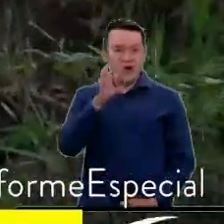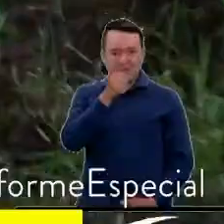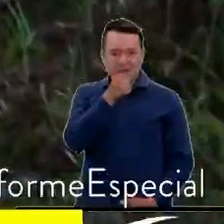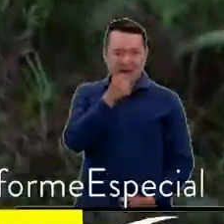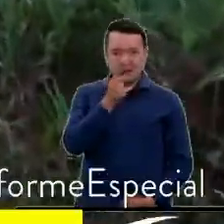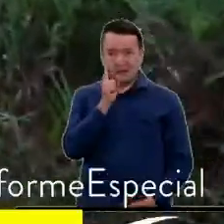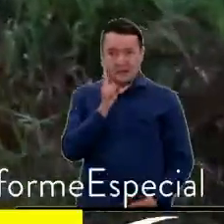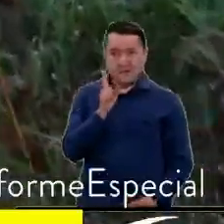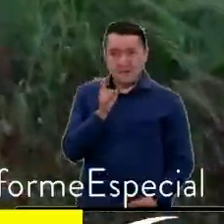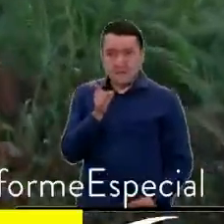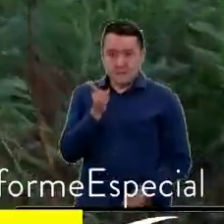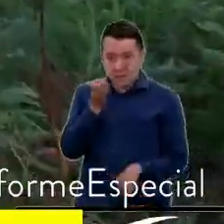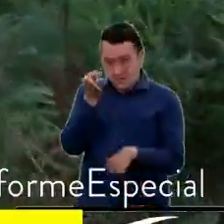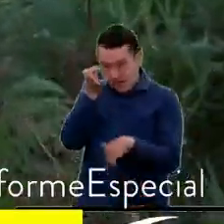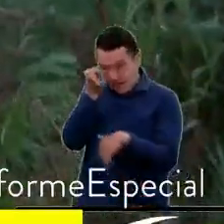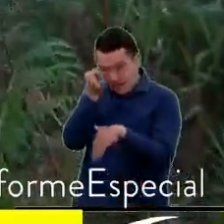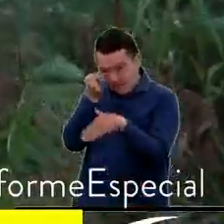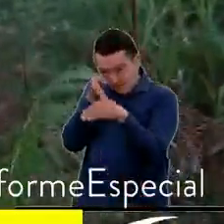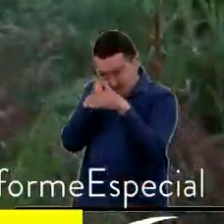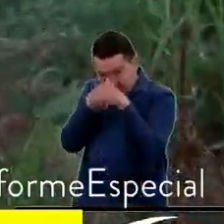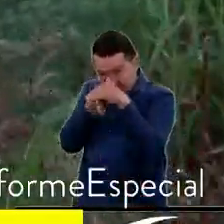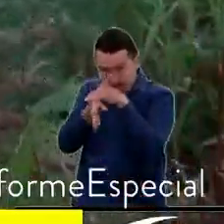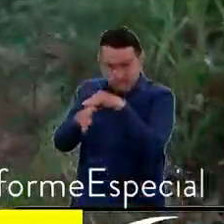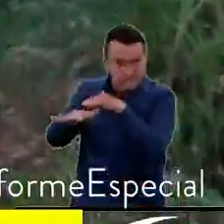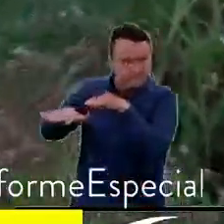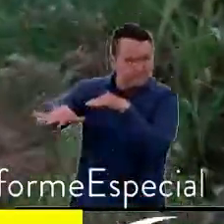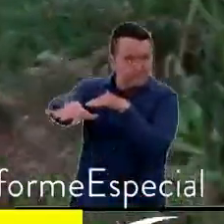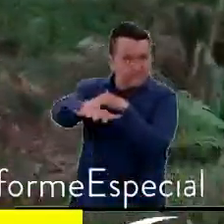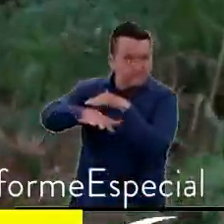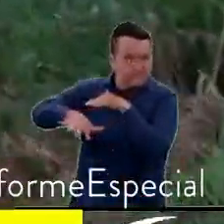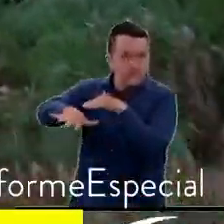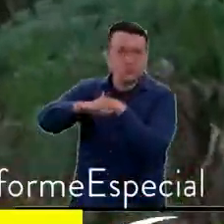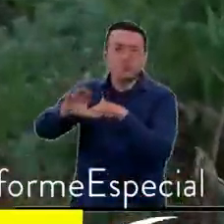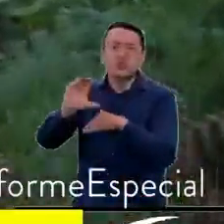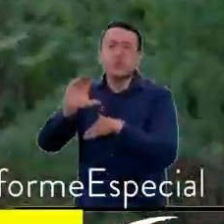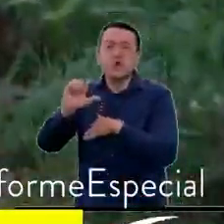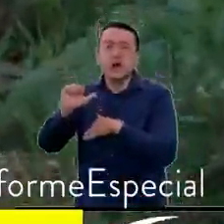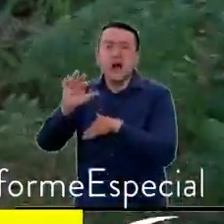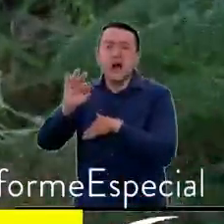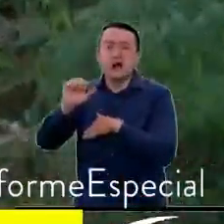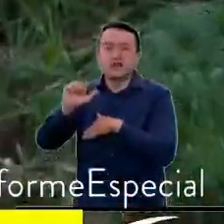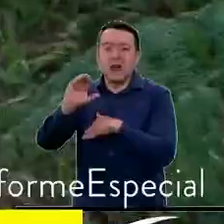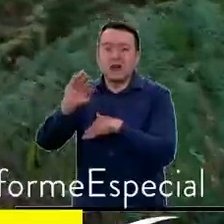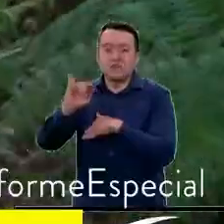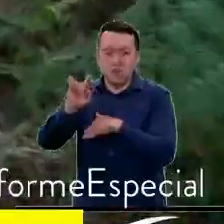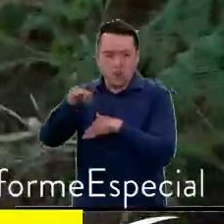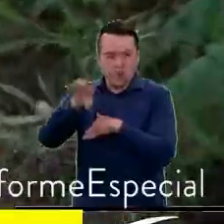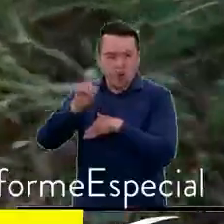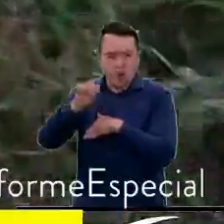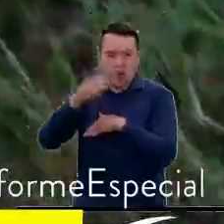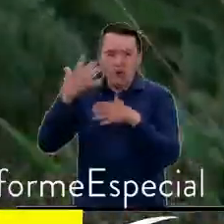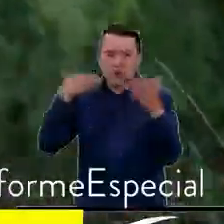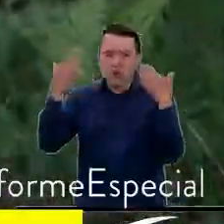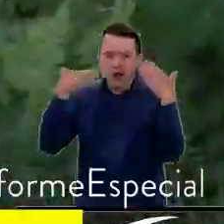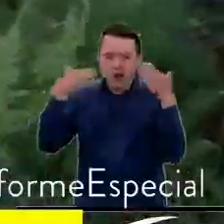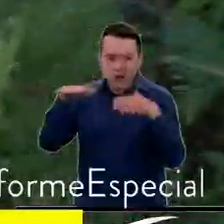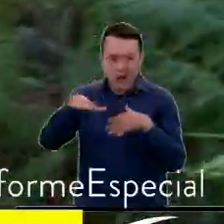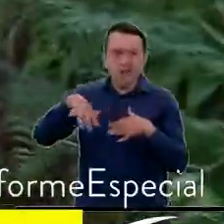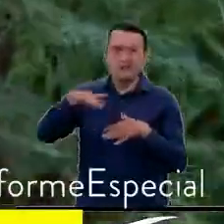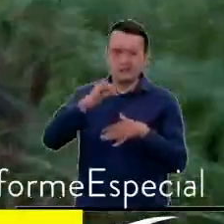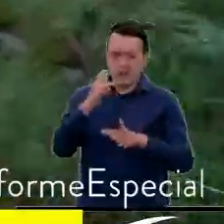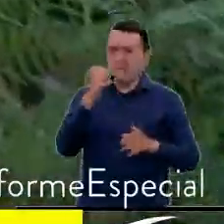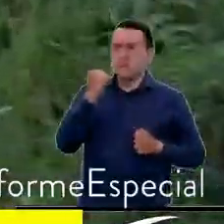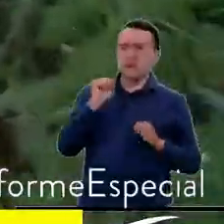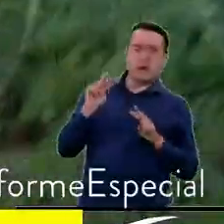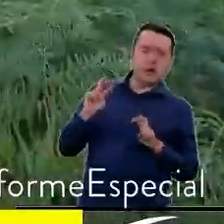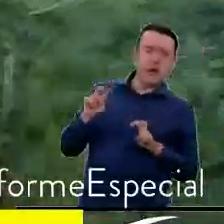Vamos ingresando a zona rural del Catatumbo. Acá el ejército tiene identificado